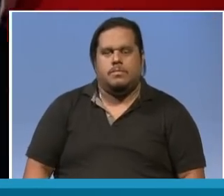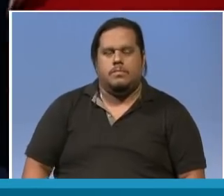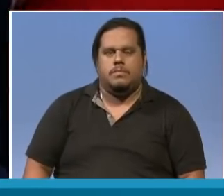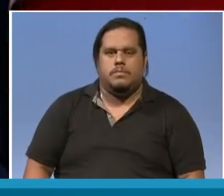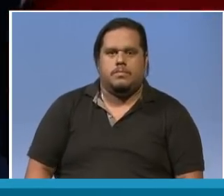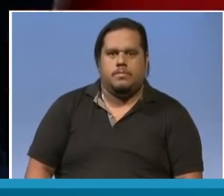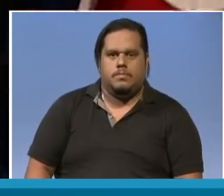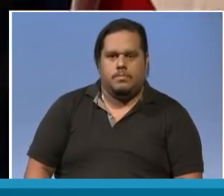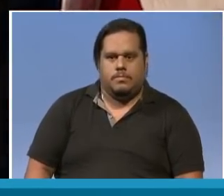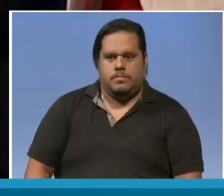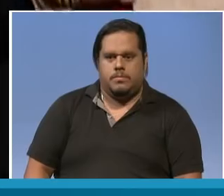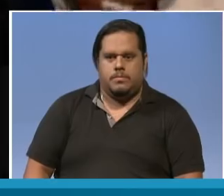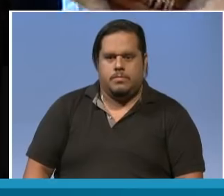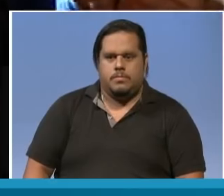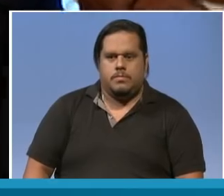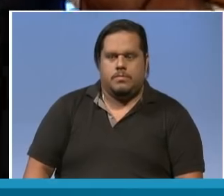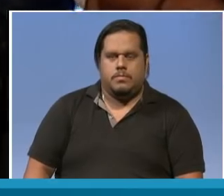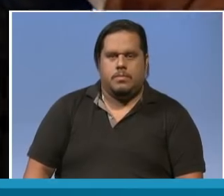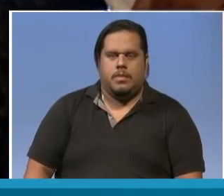Muchísimas,